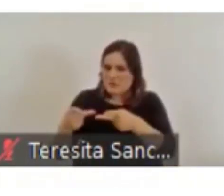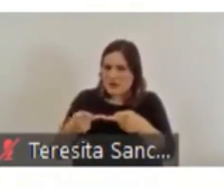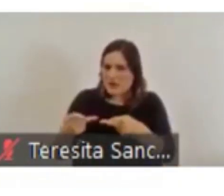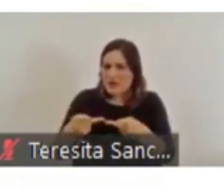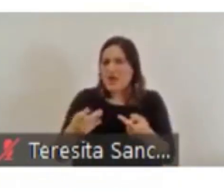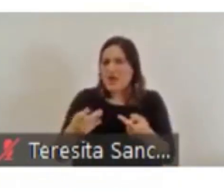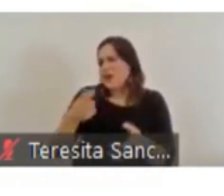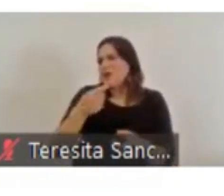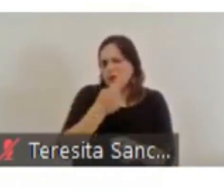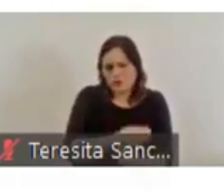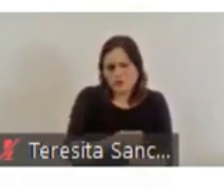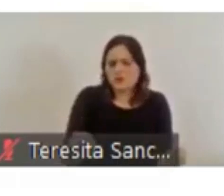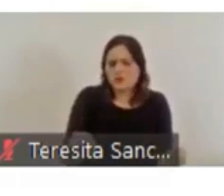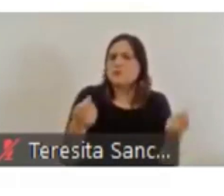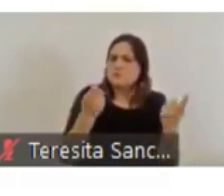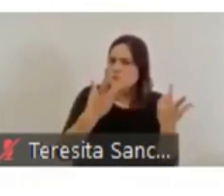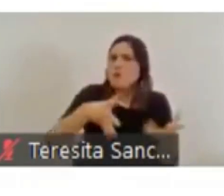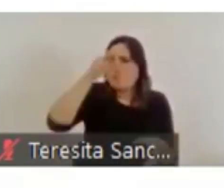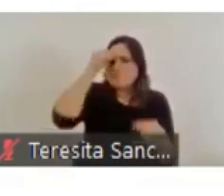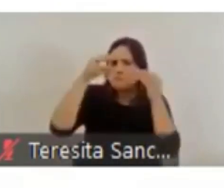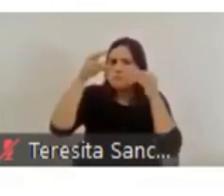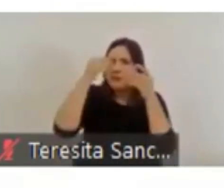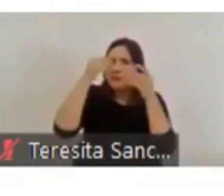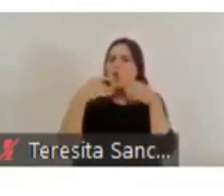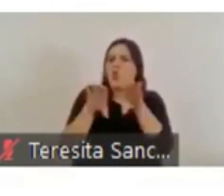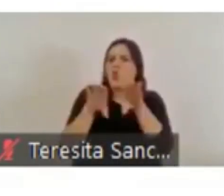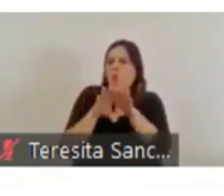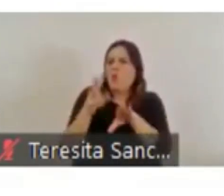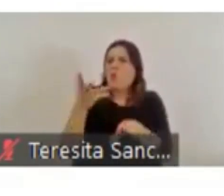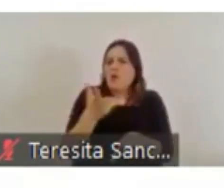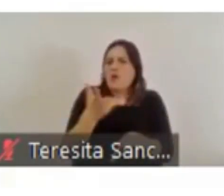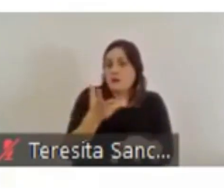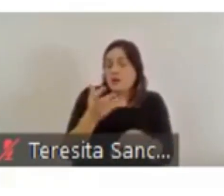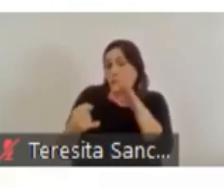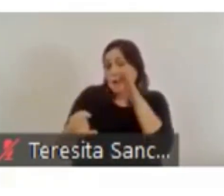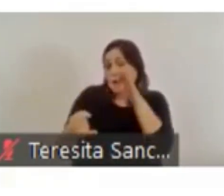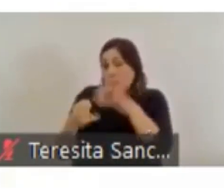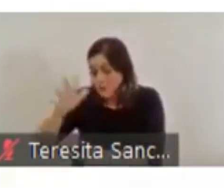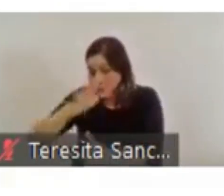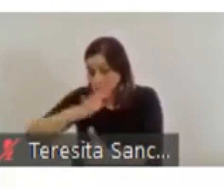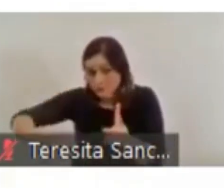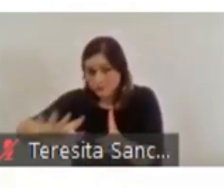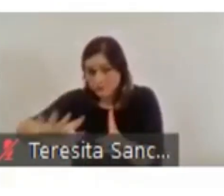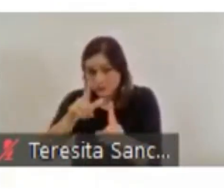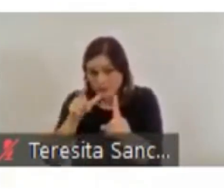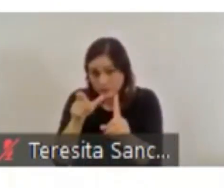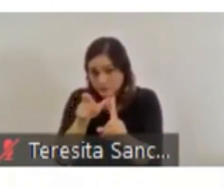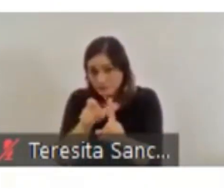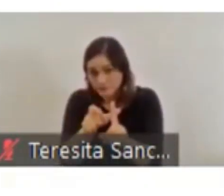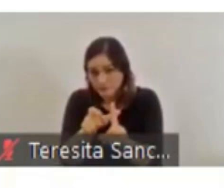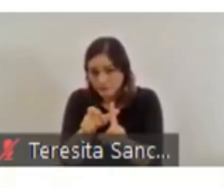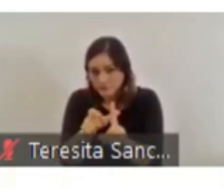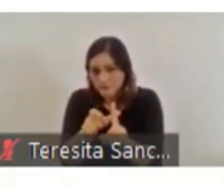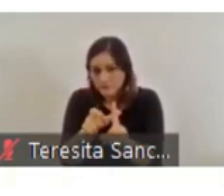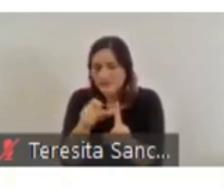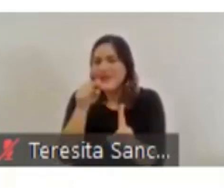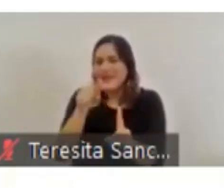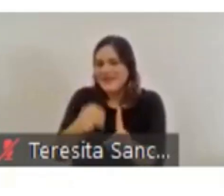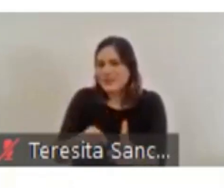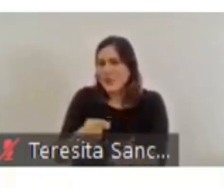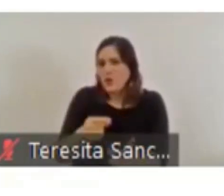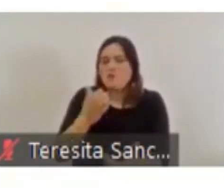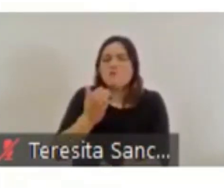¿no? Al final la protección civil, y es una percepción muy personal, pues es una cultura